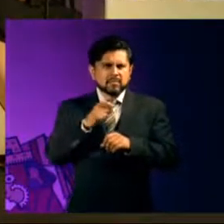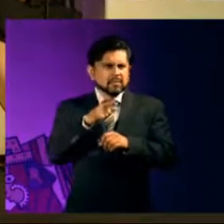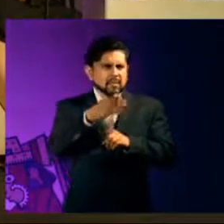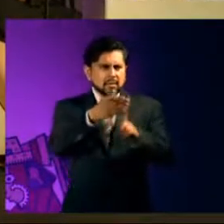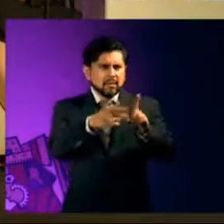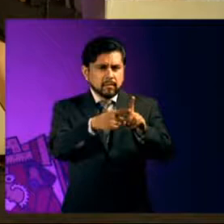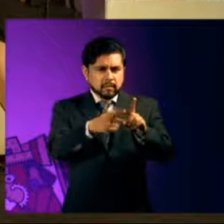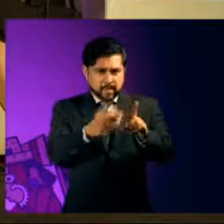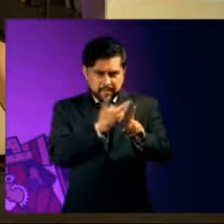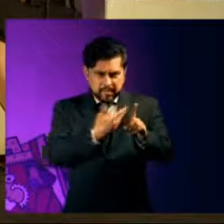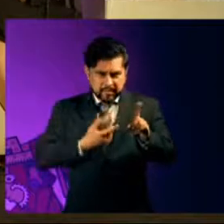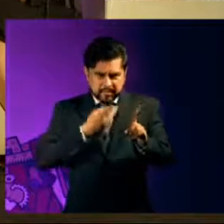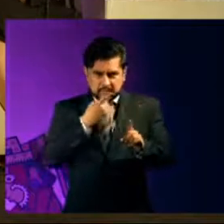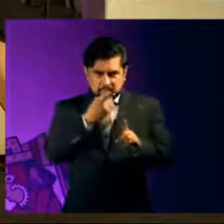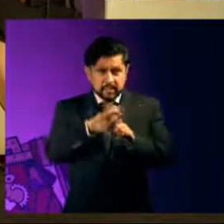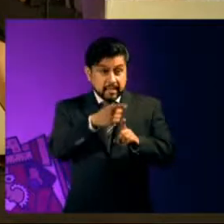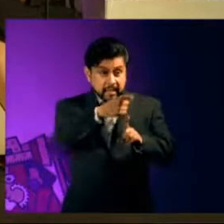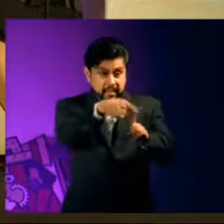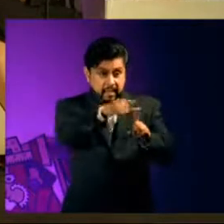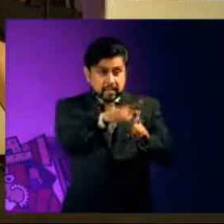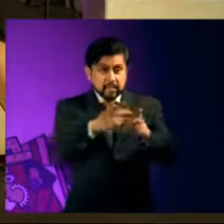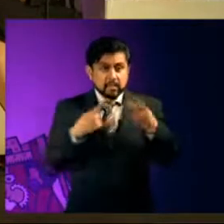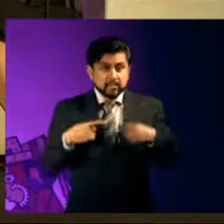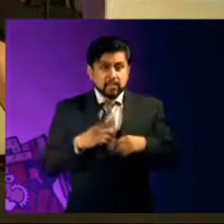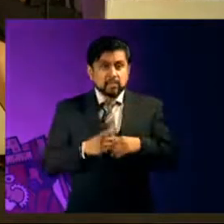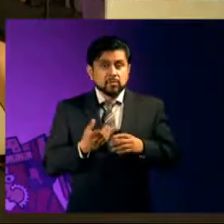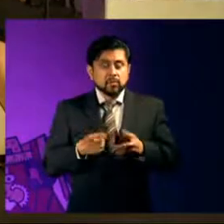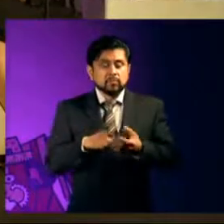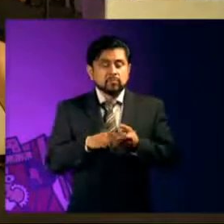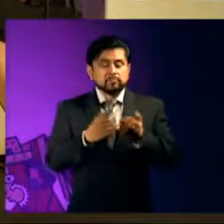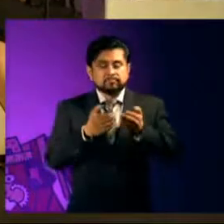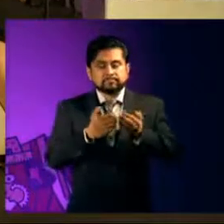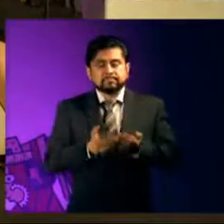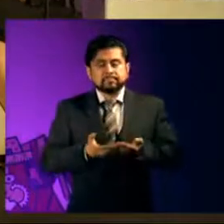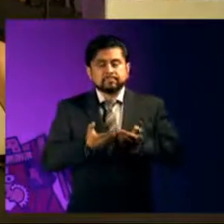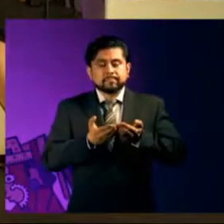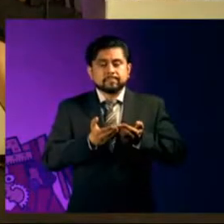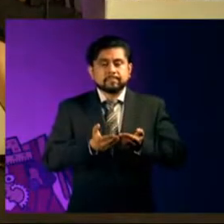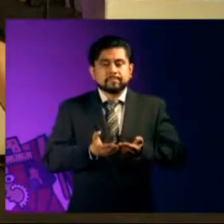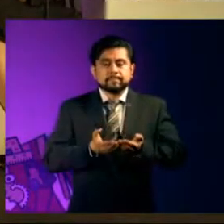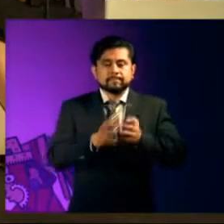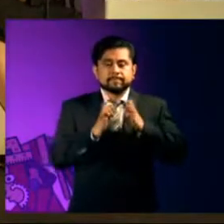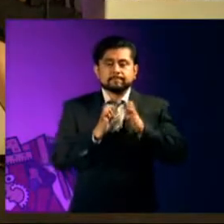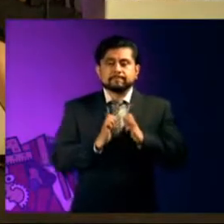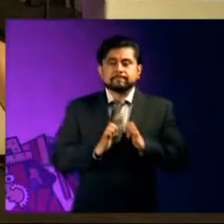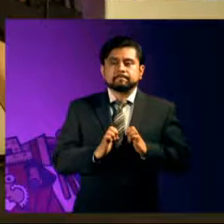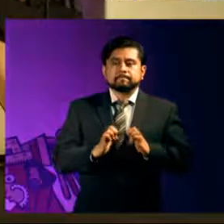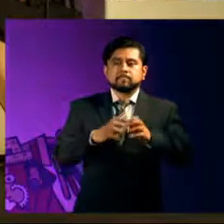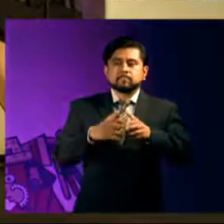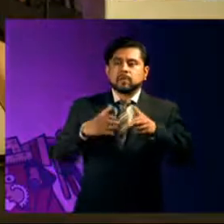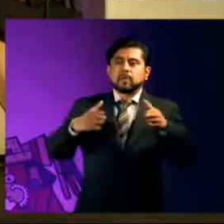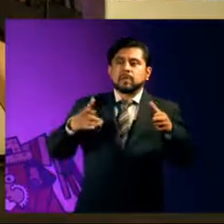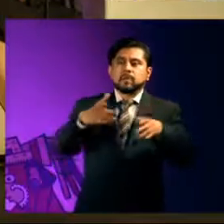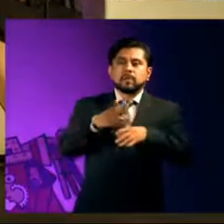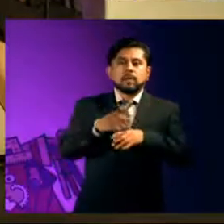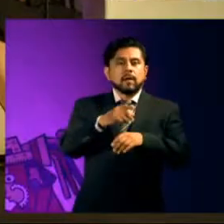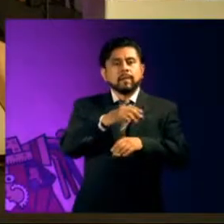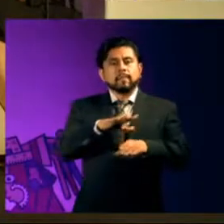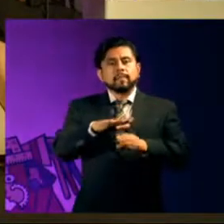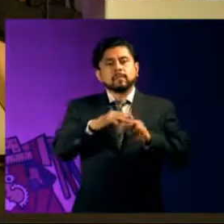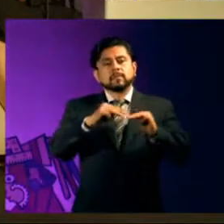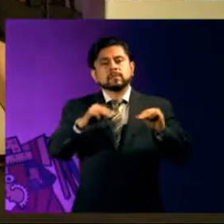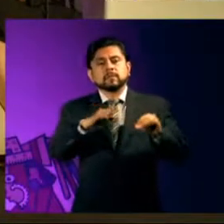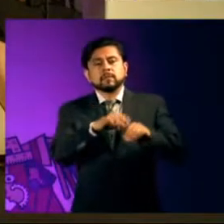describe el presidente en sus yates de 150 millones de dólares en el mar del norte no los que se sienten aquí fish que